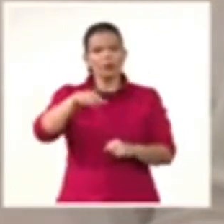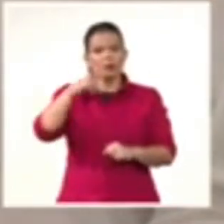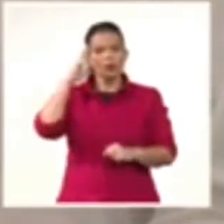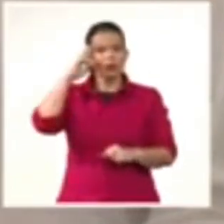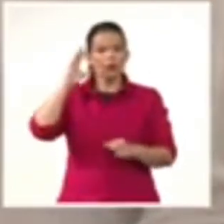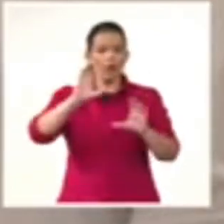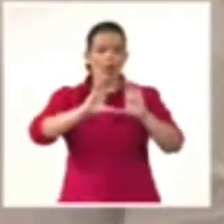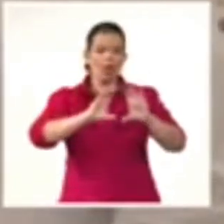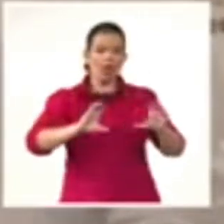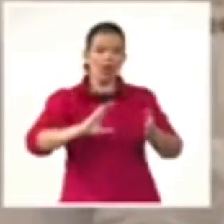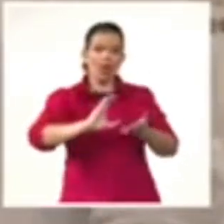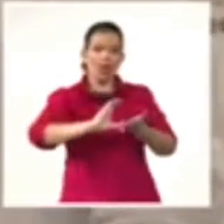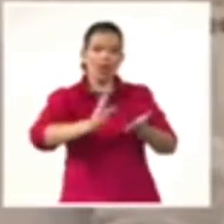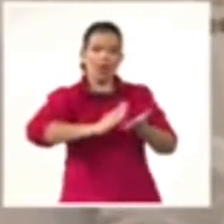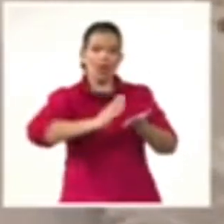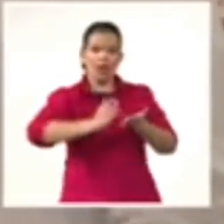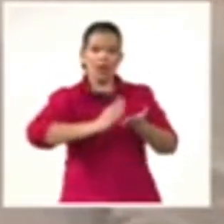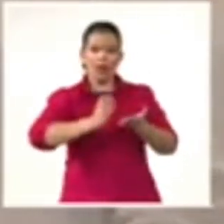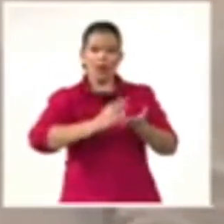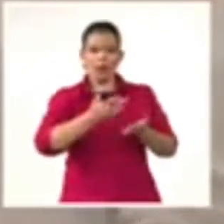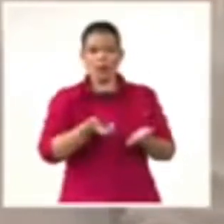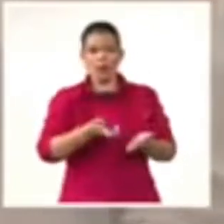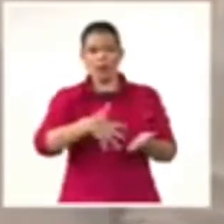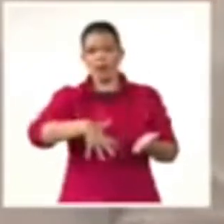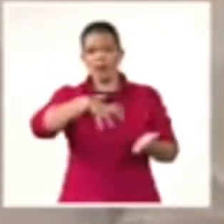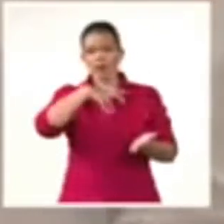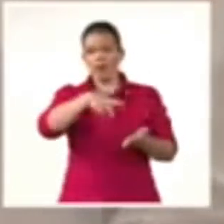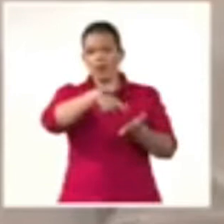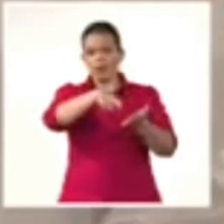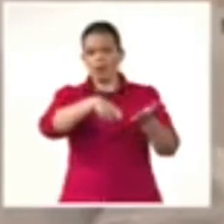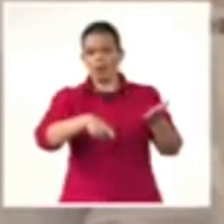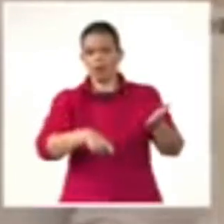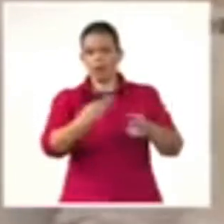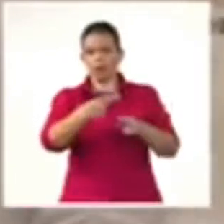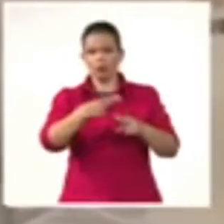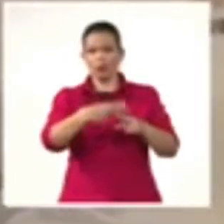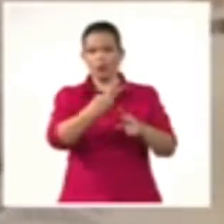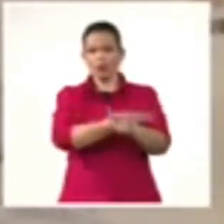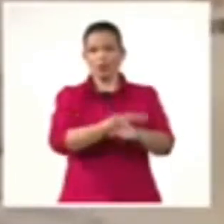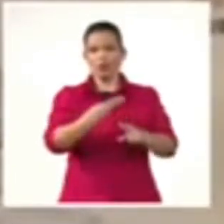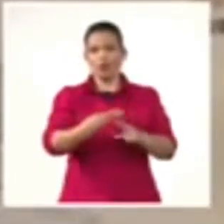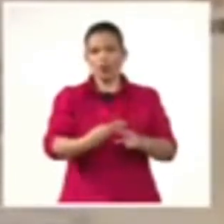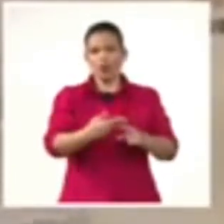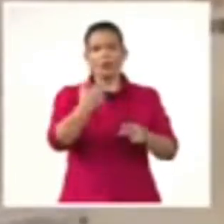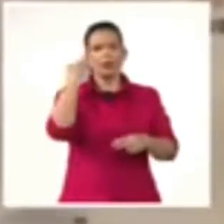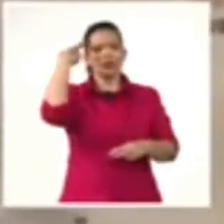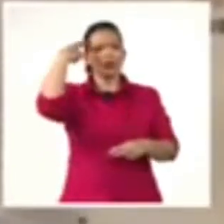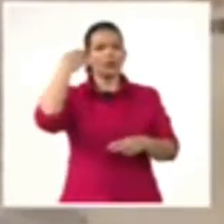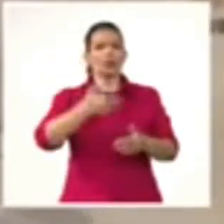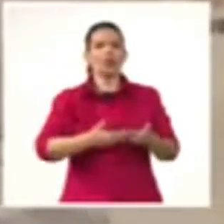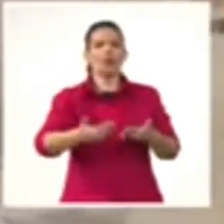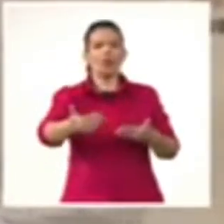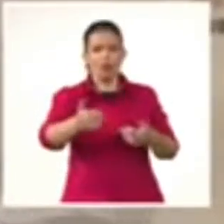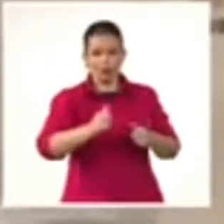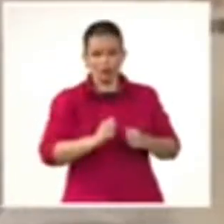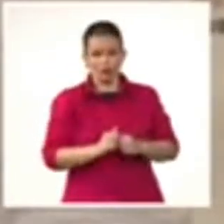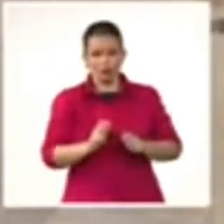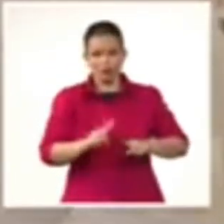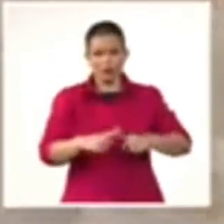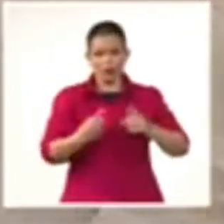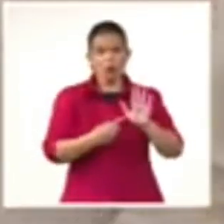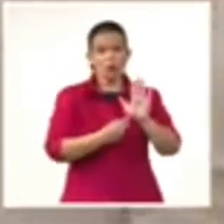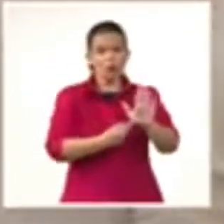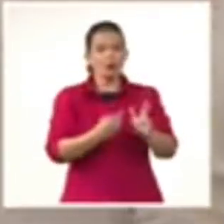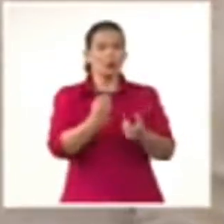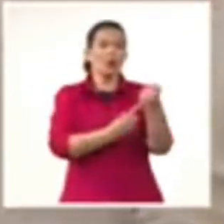jóvenes porque es de otro tiempo y se hizo para curar otros males. En el supuesto negado de